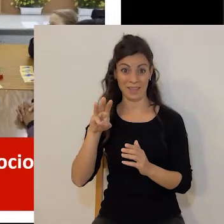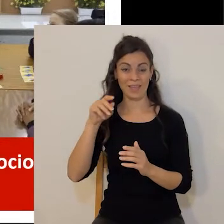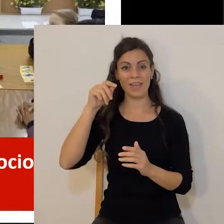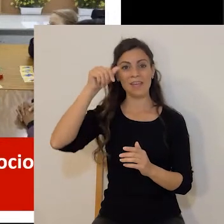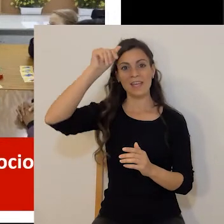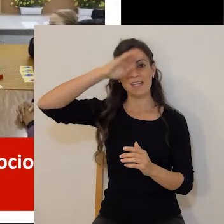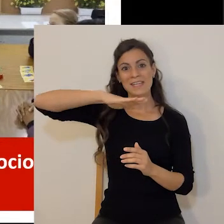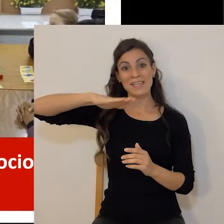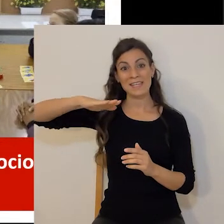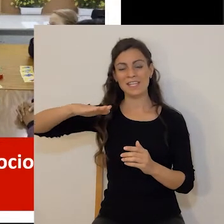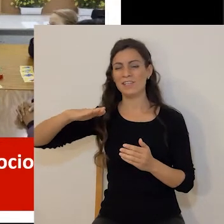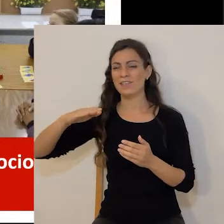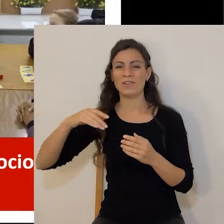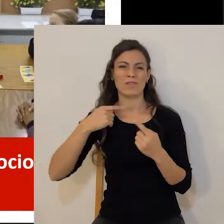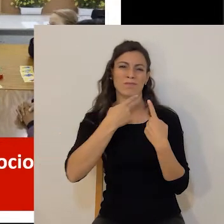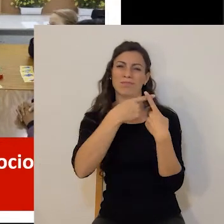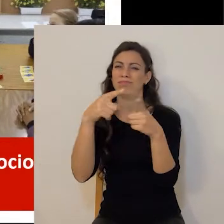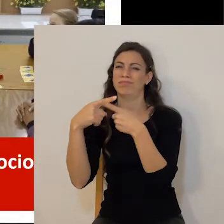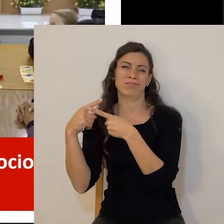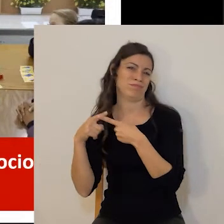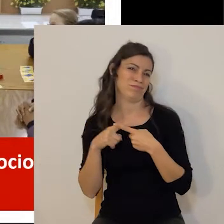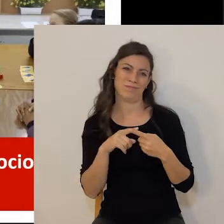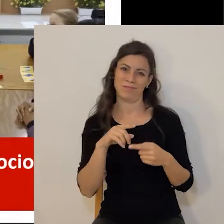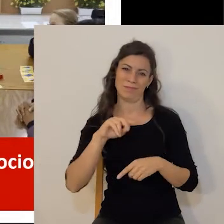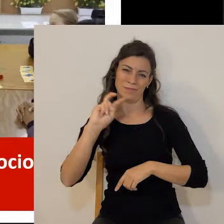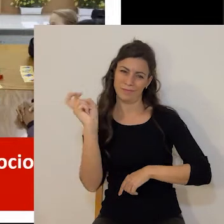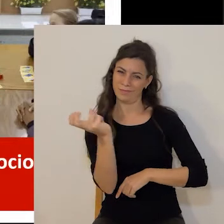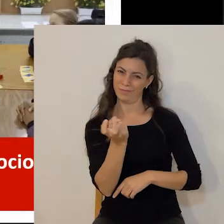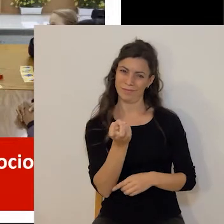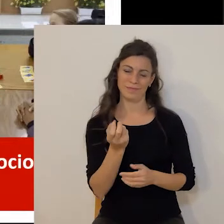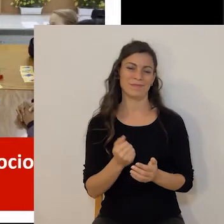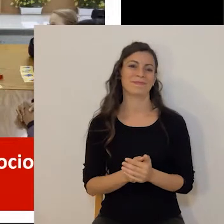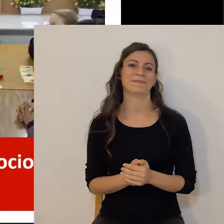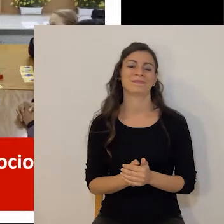niños de todo tipo, niños y niñas,